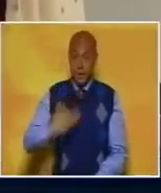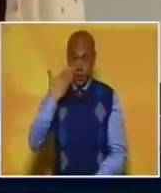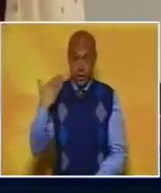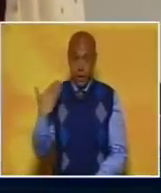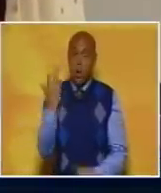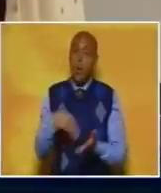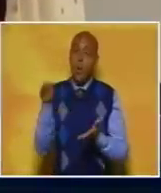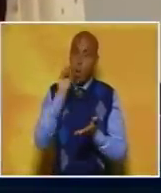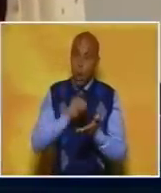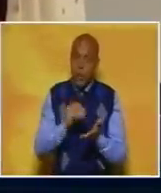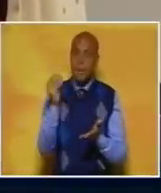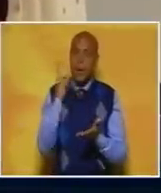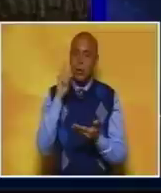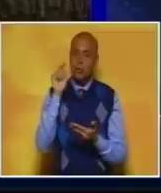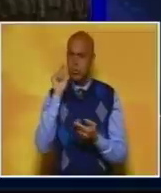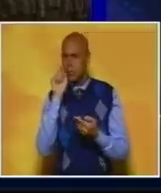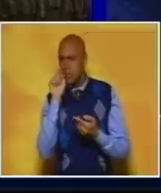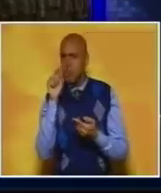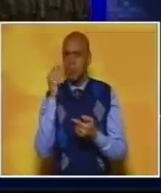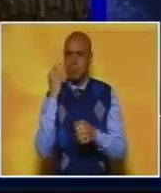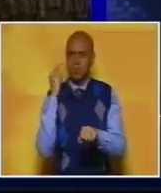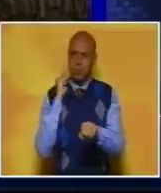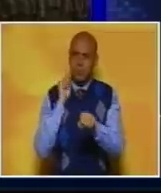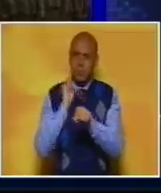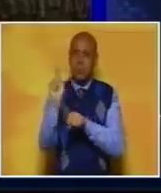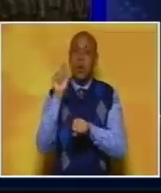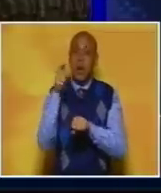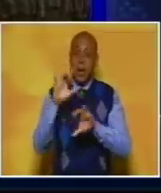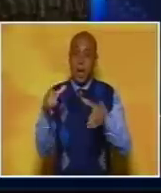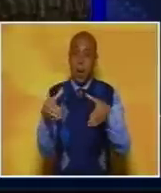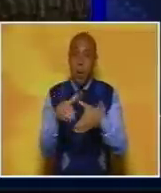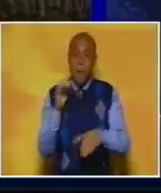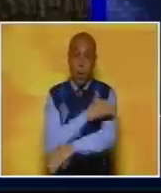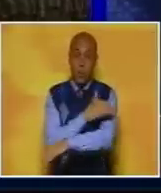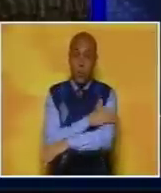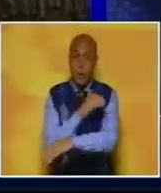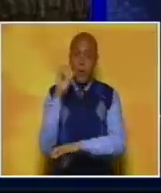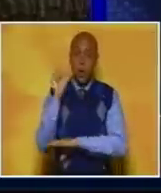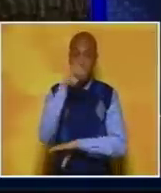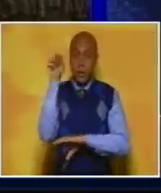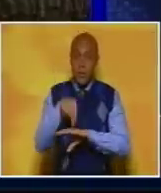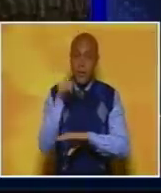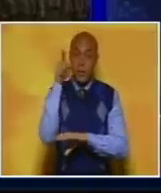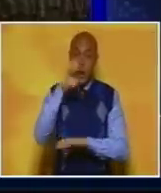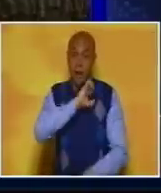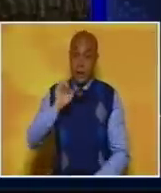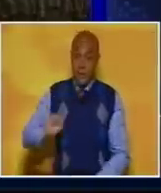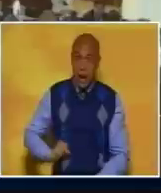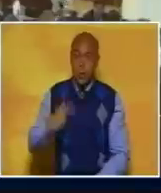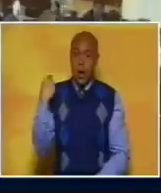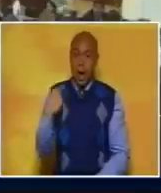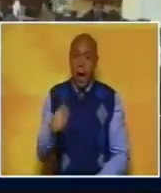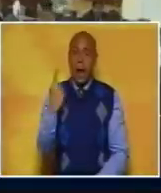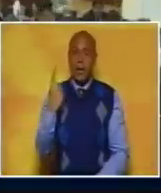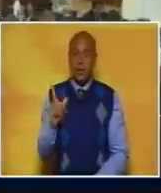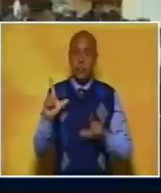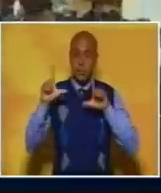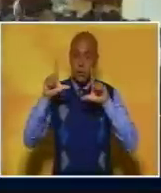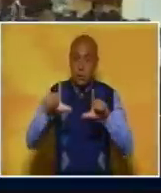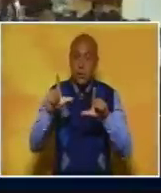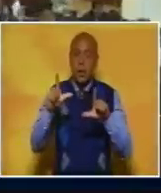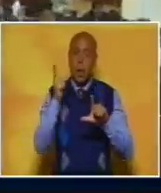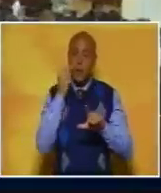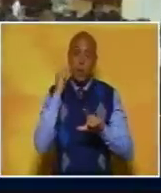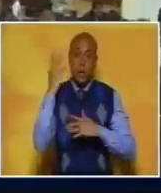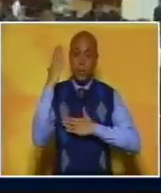Bukele volvió a criticar a las fracciones legislativas opositoras del Parlamento durante una ceremonia de juramentación de